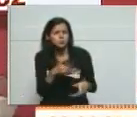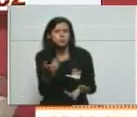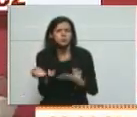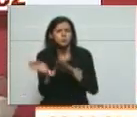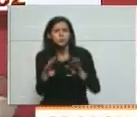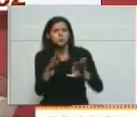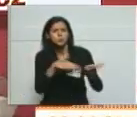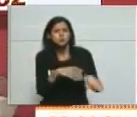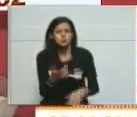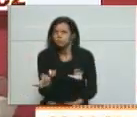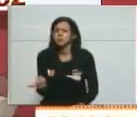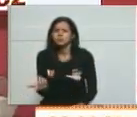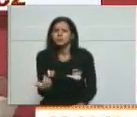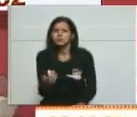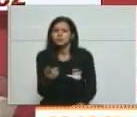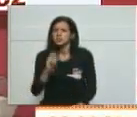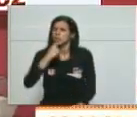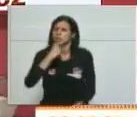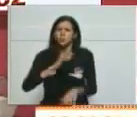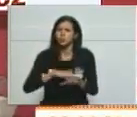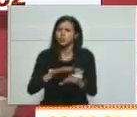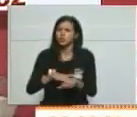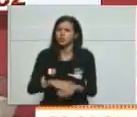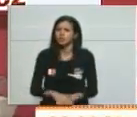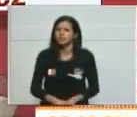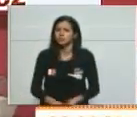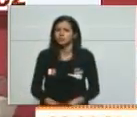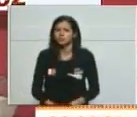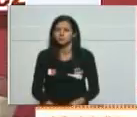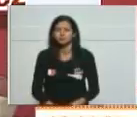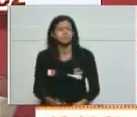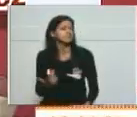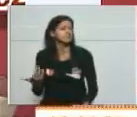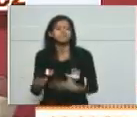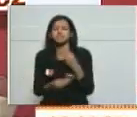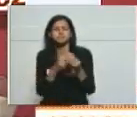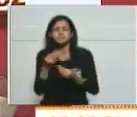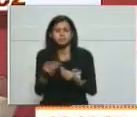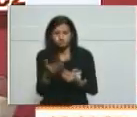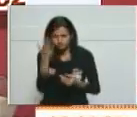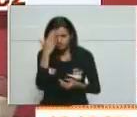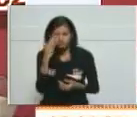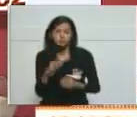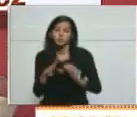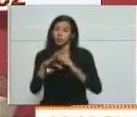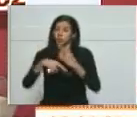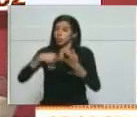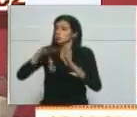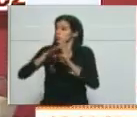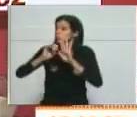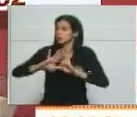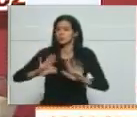mío? Contra todo eso, compañero, ¿usted sabe qué es lo que hay que hacer? Constituyente.